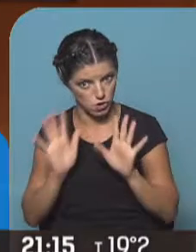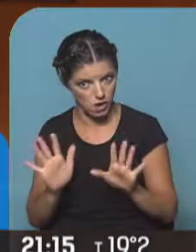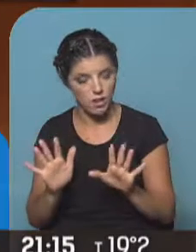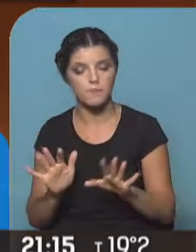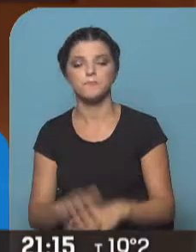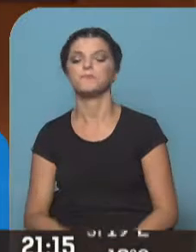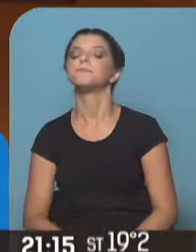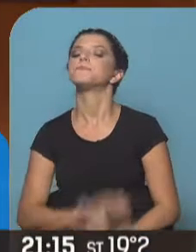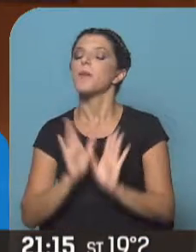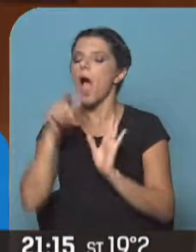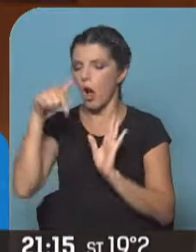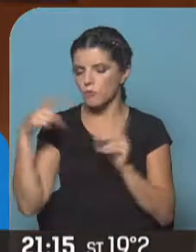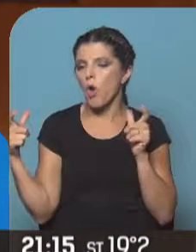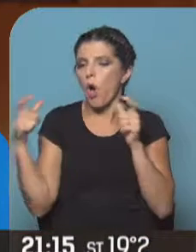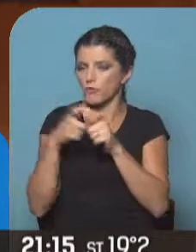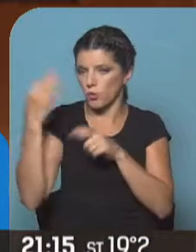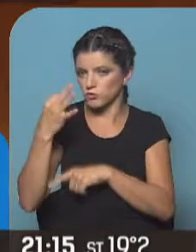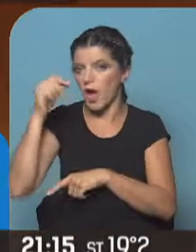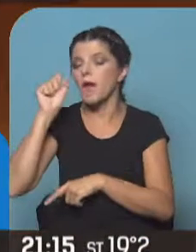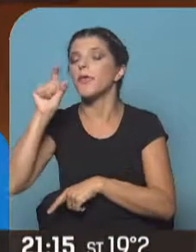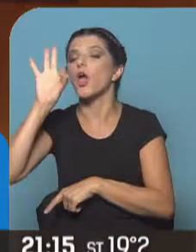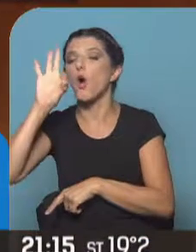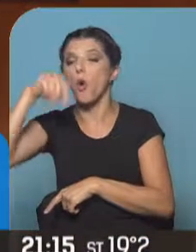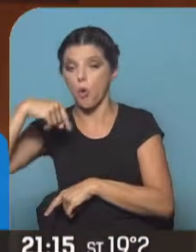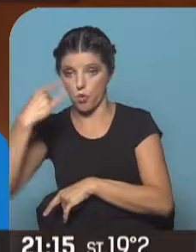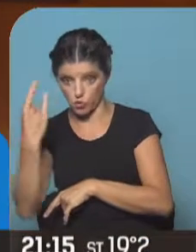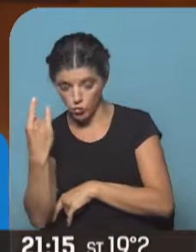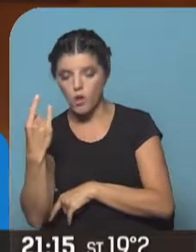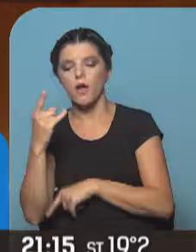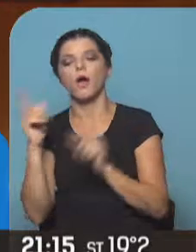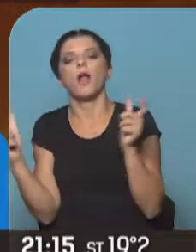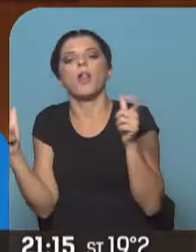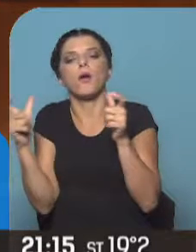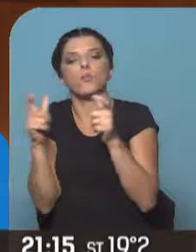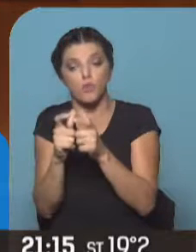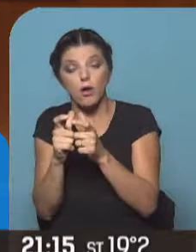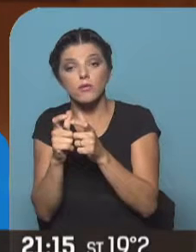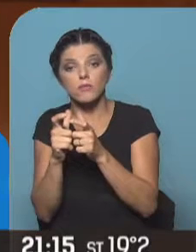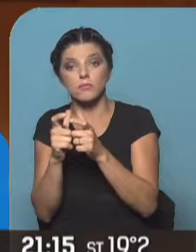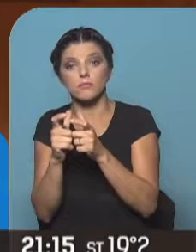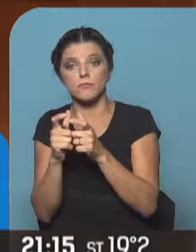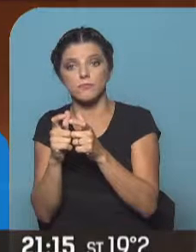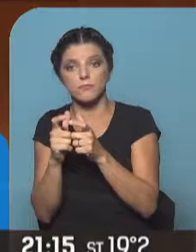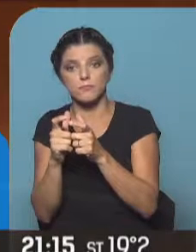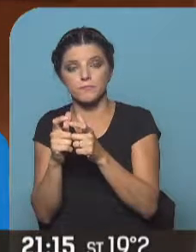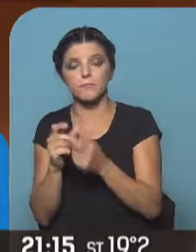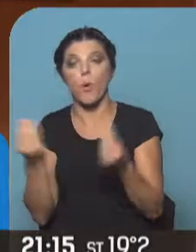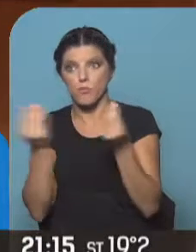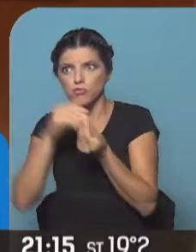una reunión del Consejo de Seguridad de Naciones Unidas donde la mayor parte de los países